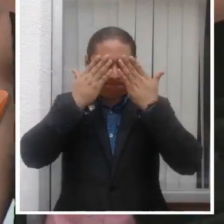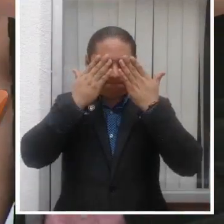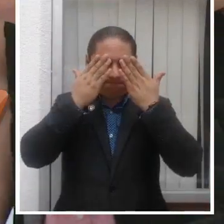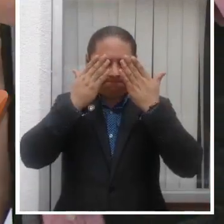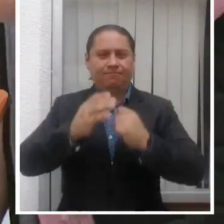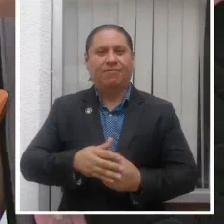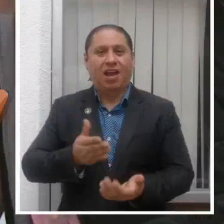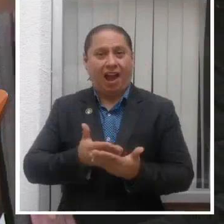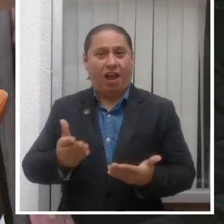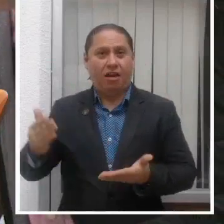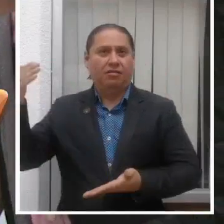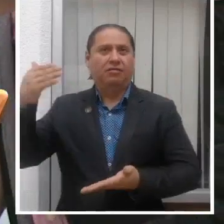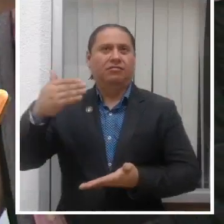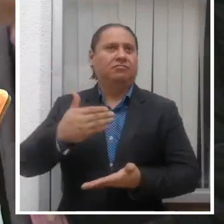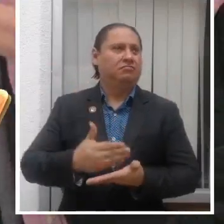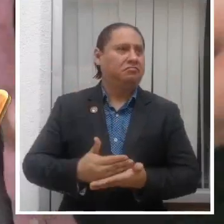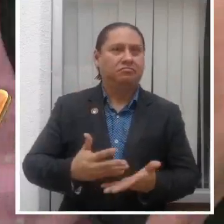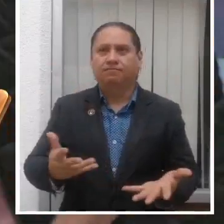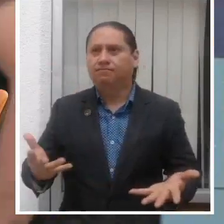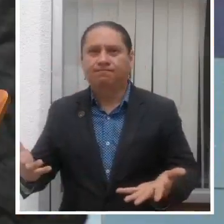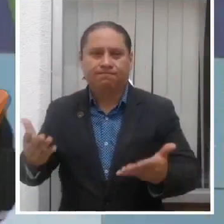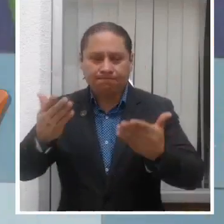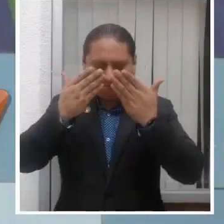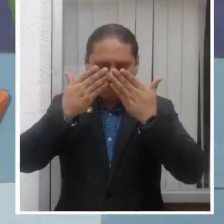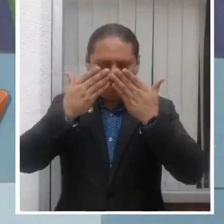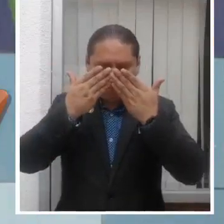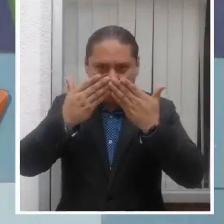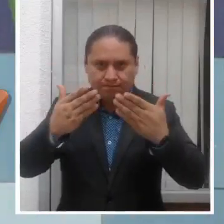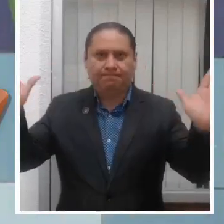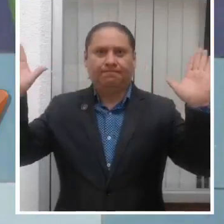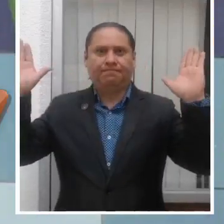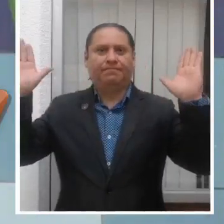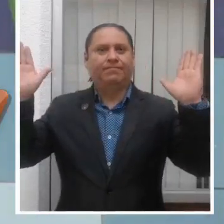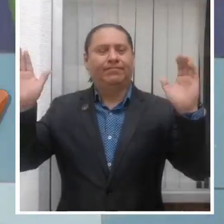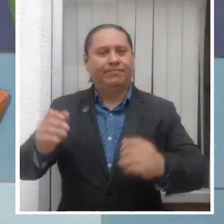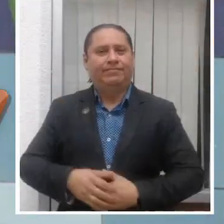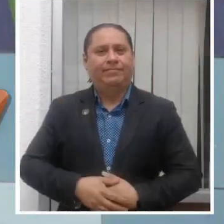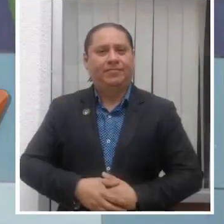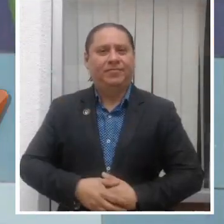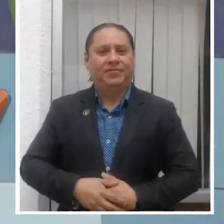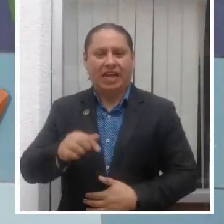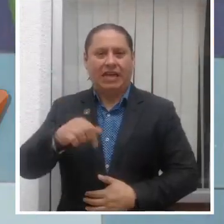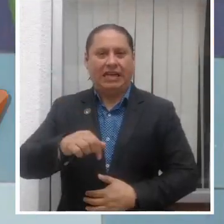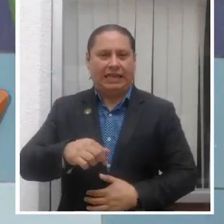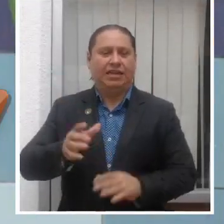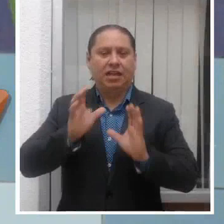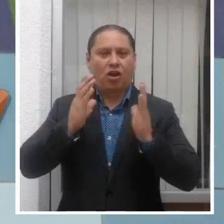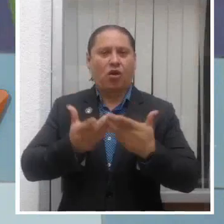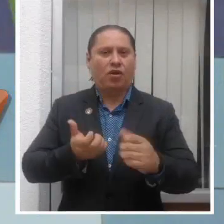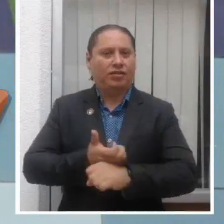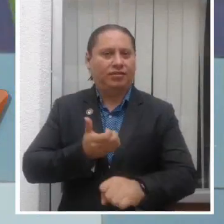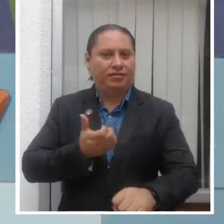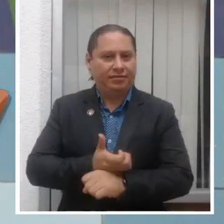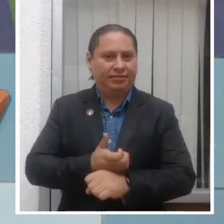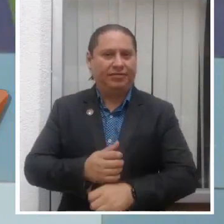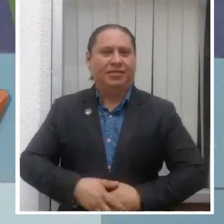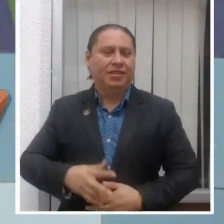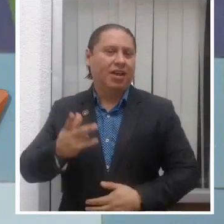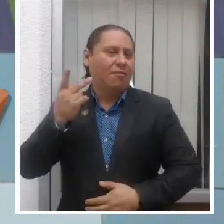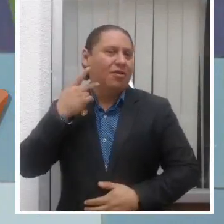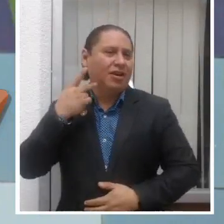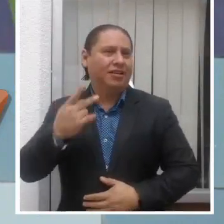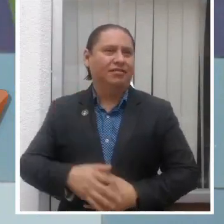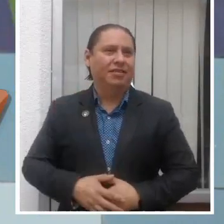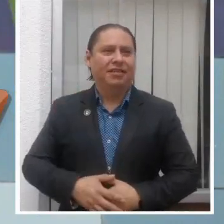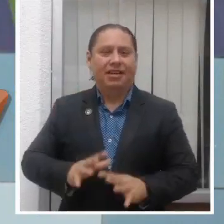dicen cuando llegan los gatitos al mundo, con los ojos cerrados, y aquí los vine a abrir, en esta legislatura en medio de la política.